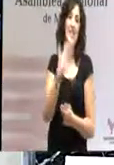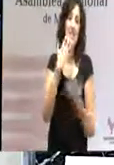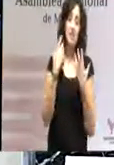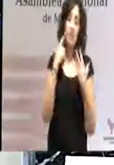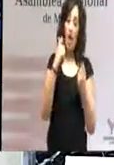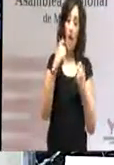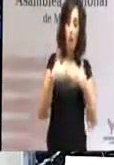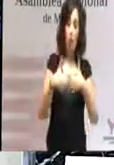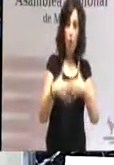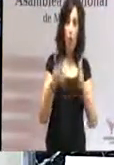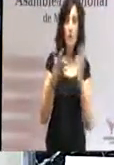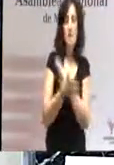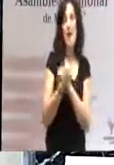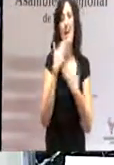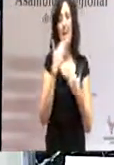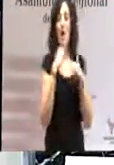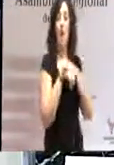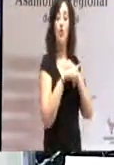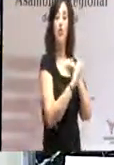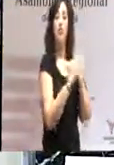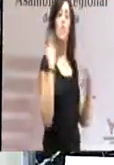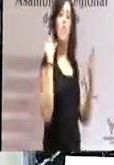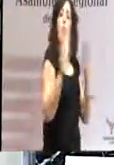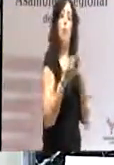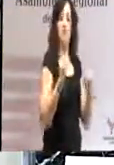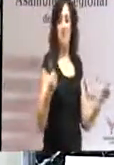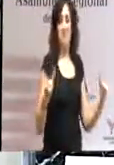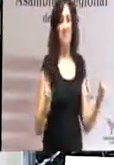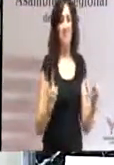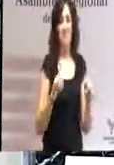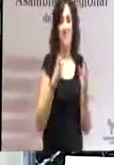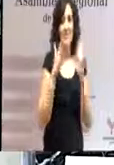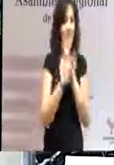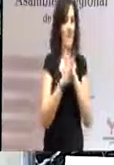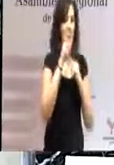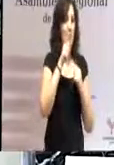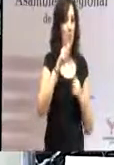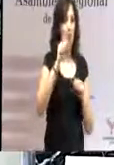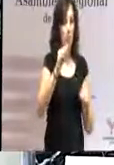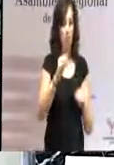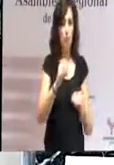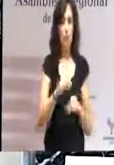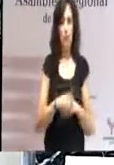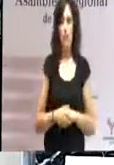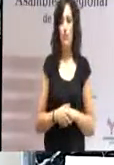es gracias a su gestión, es a pesar de ella.